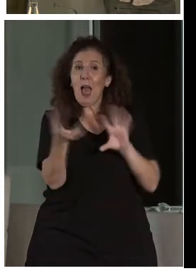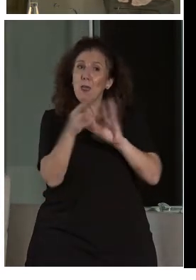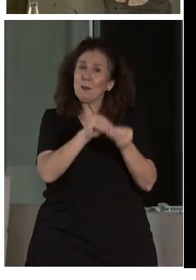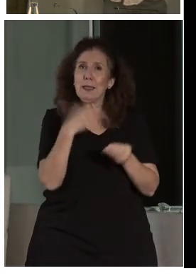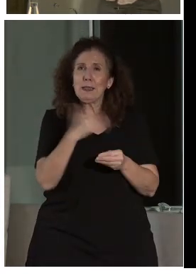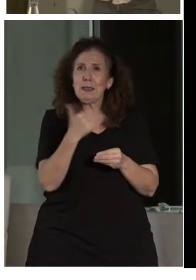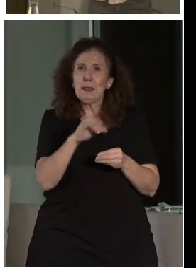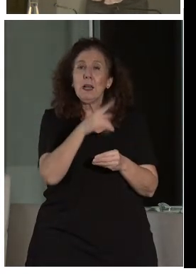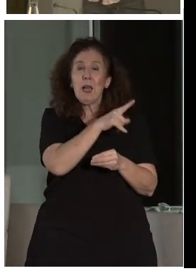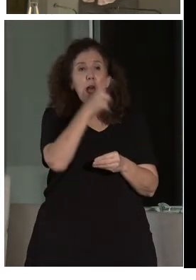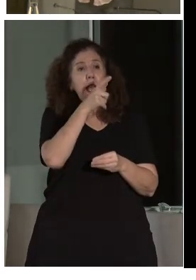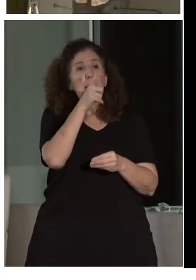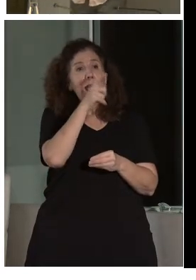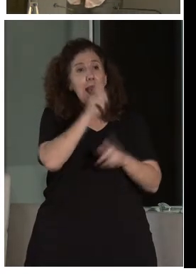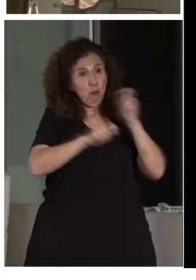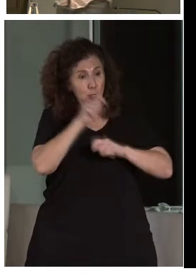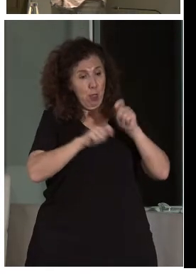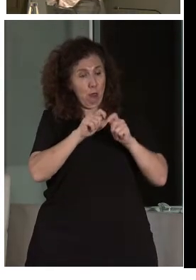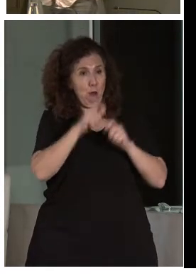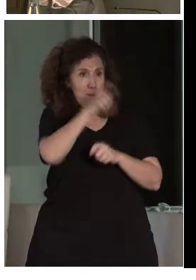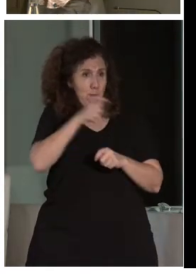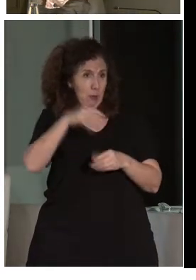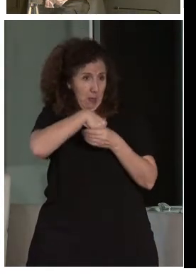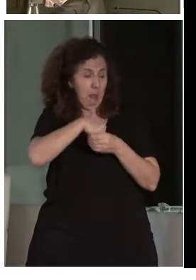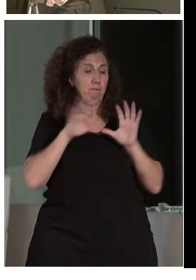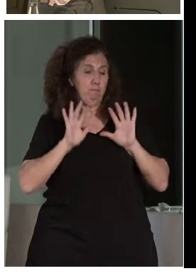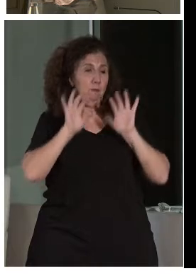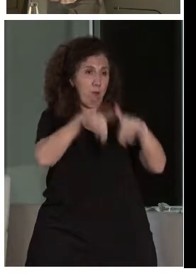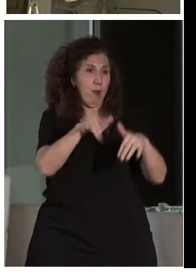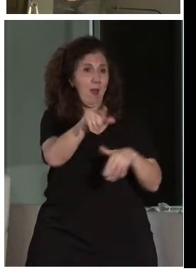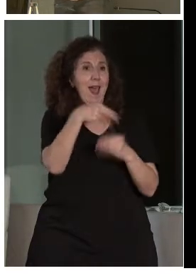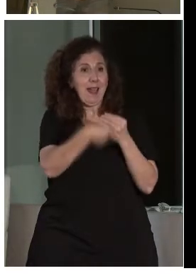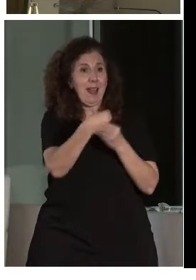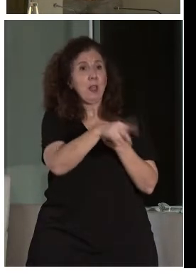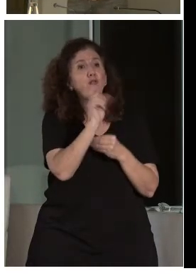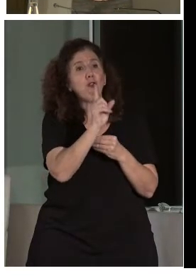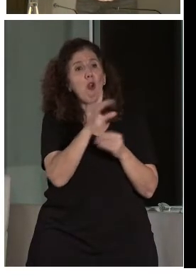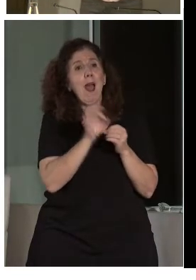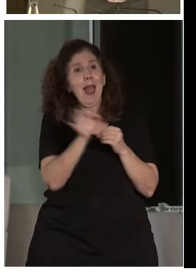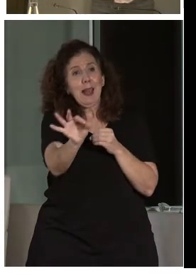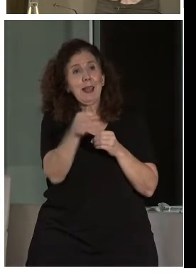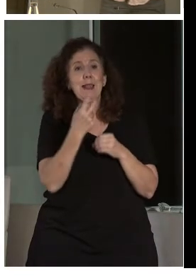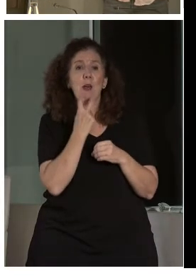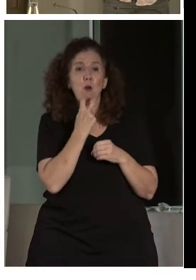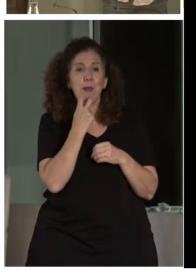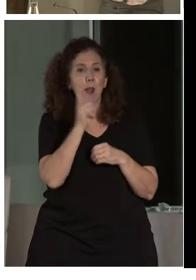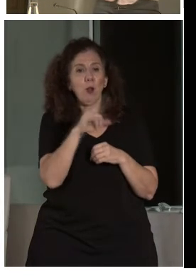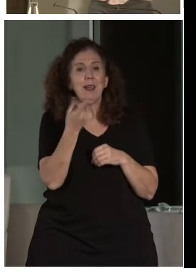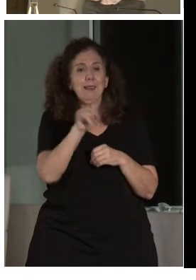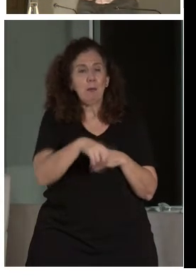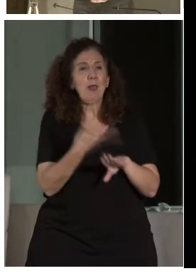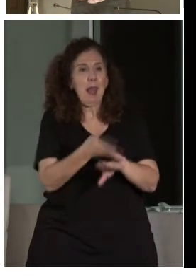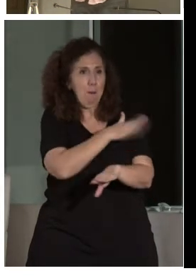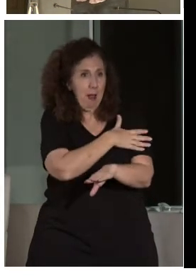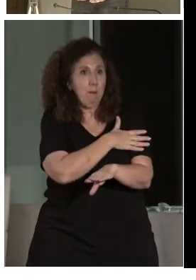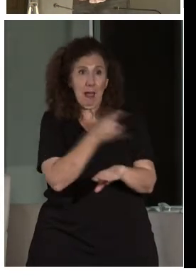fueron a Canarias, no solamente fueron a La Gomera, sino que también fueron a La Palma, otra isla que veis que es llana, si